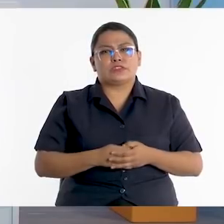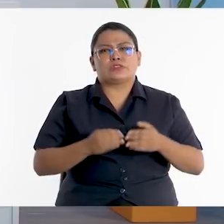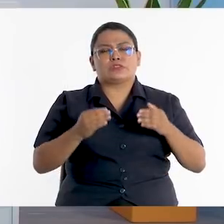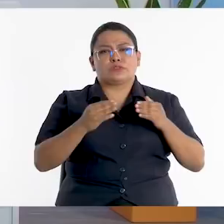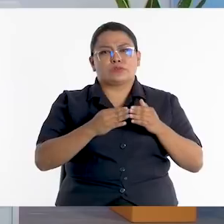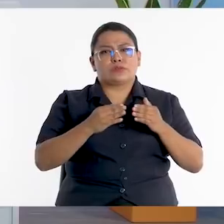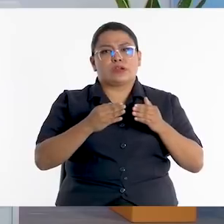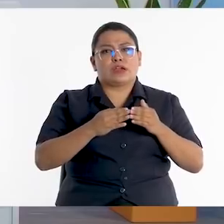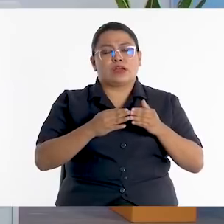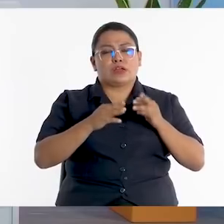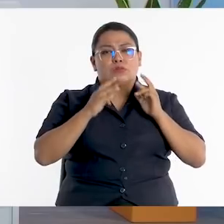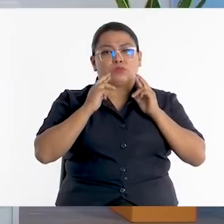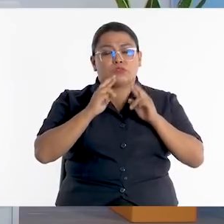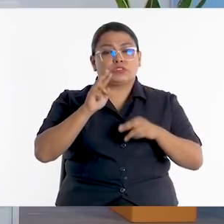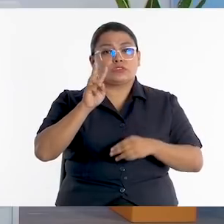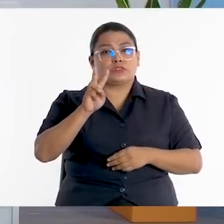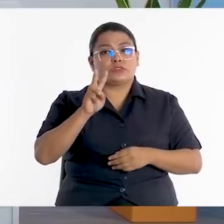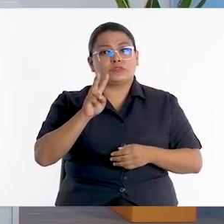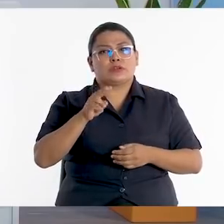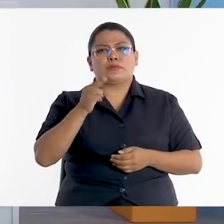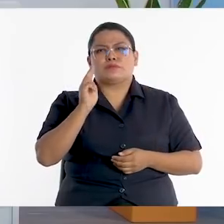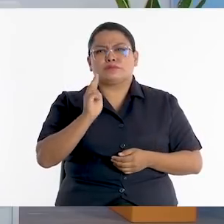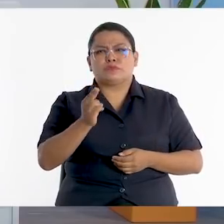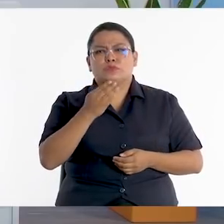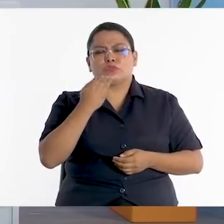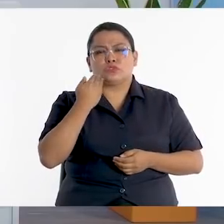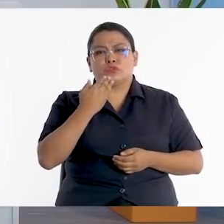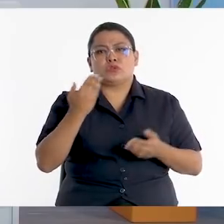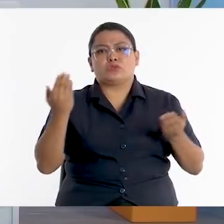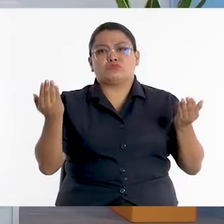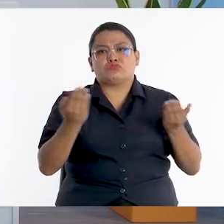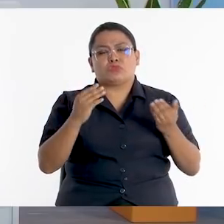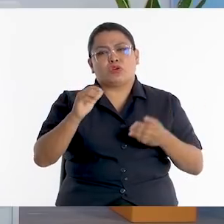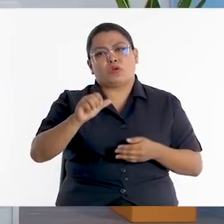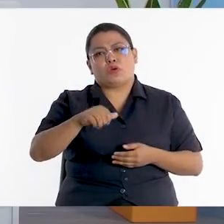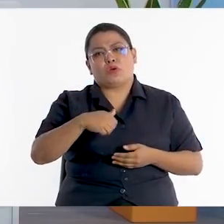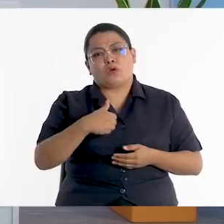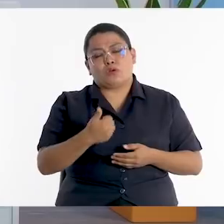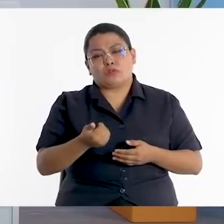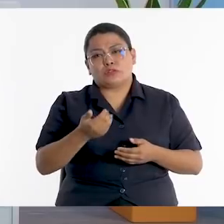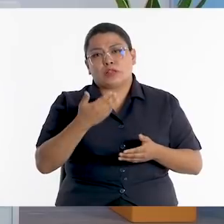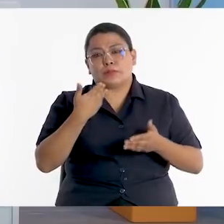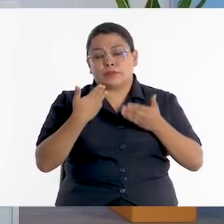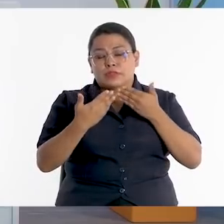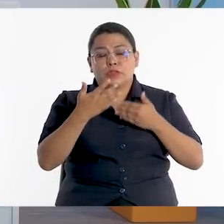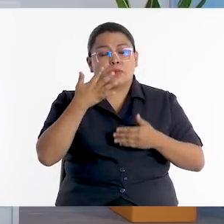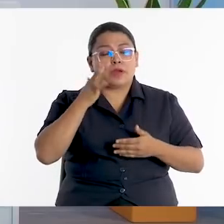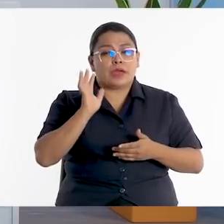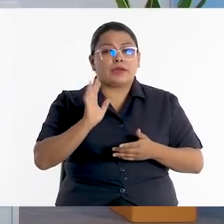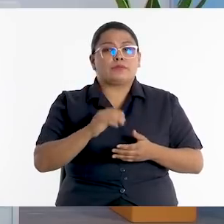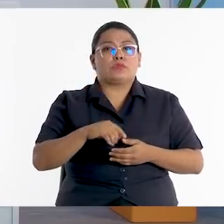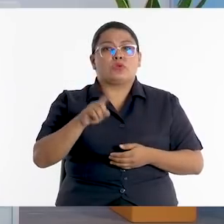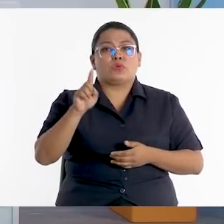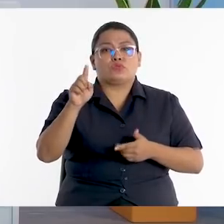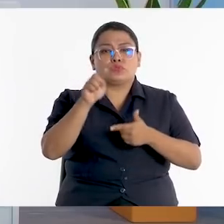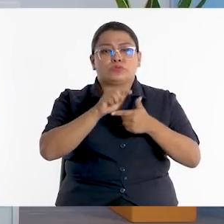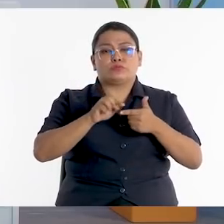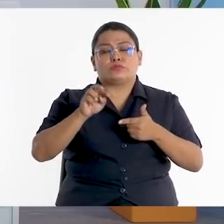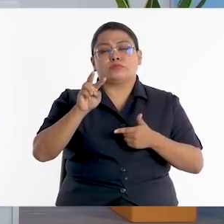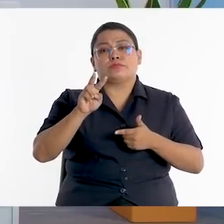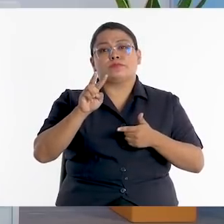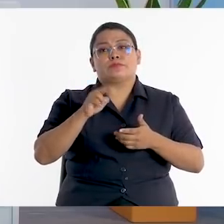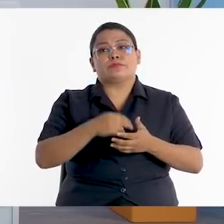también nos da como resultado 2. Lo mismo sucede si lo hacemos en otra dirección. Por ejemplo, 1 entre 2